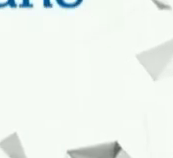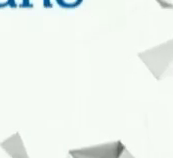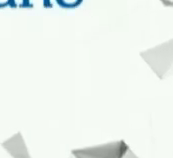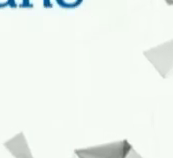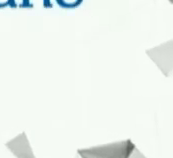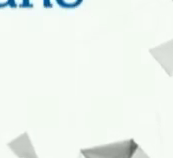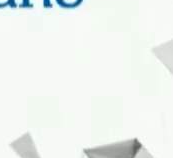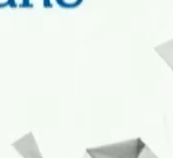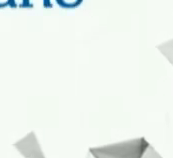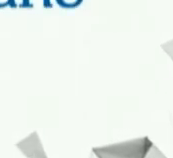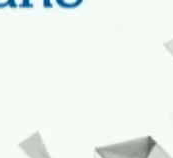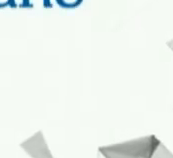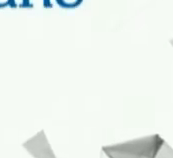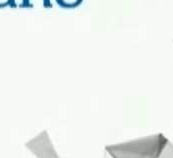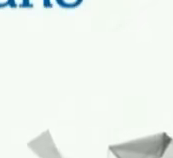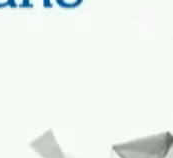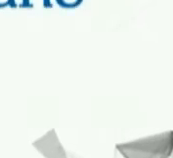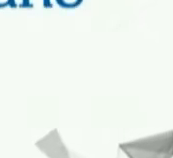Vamos.